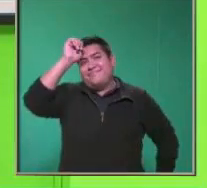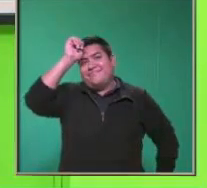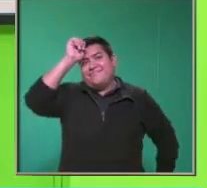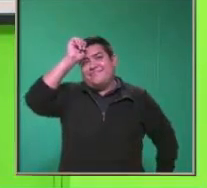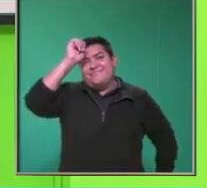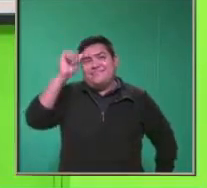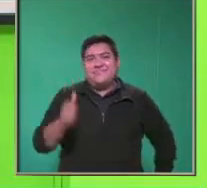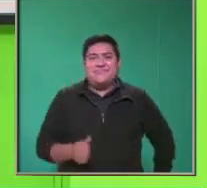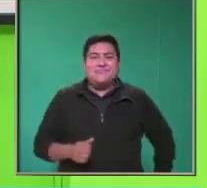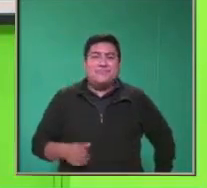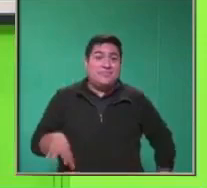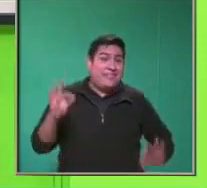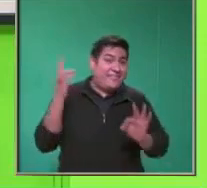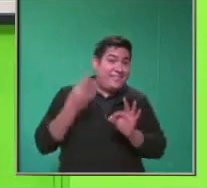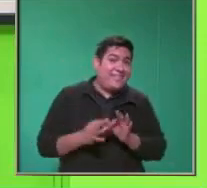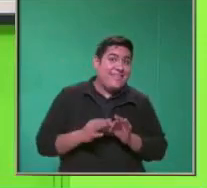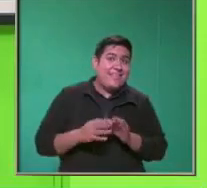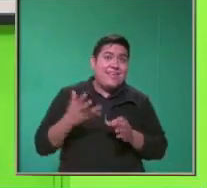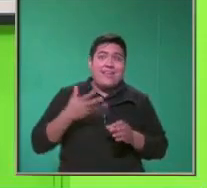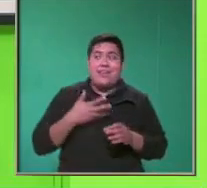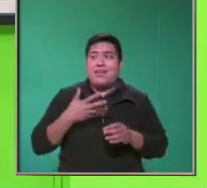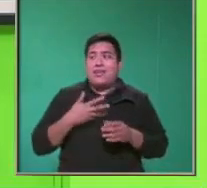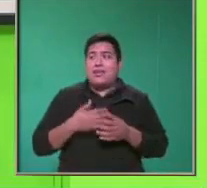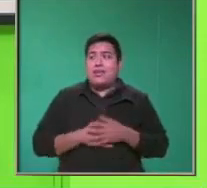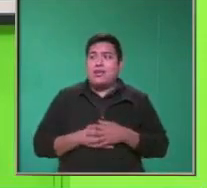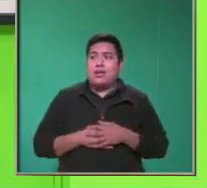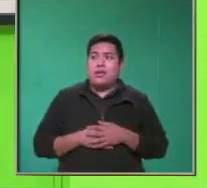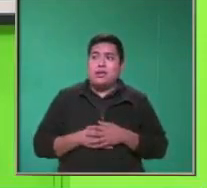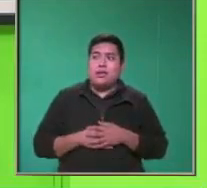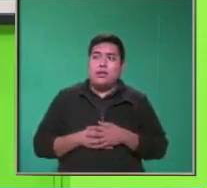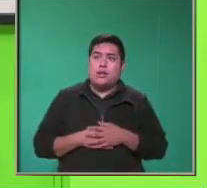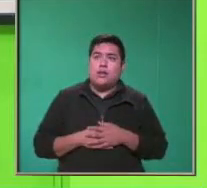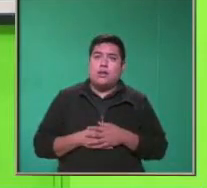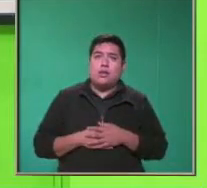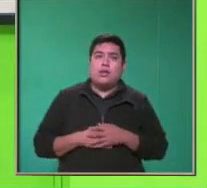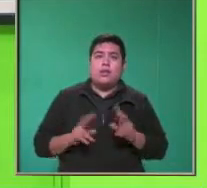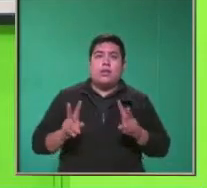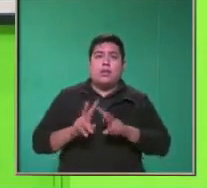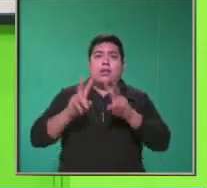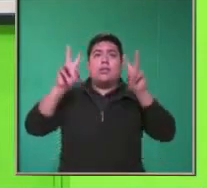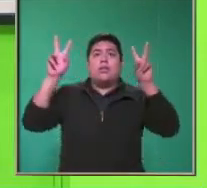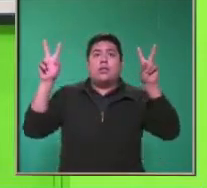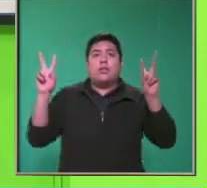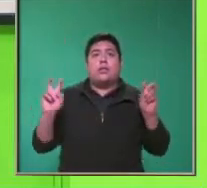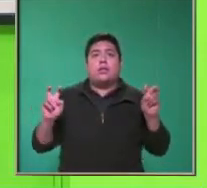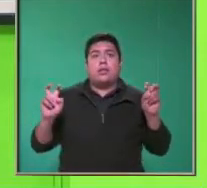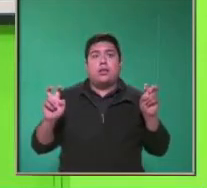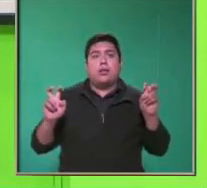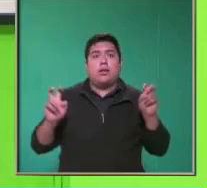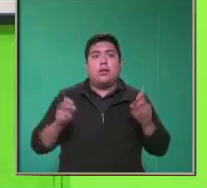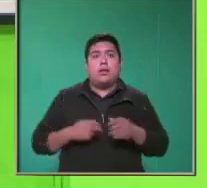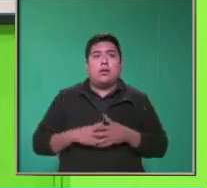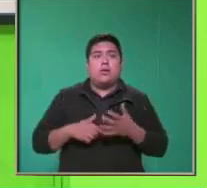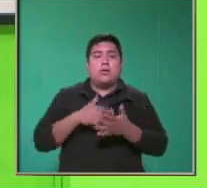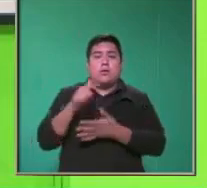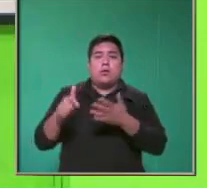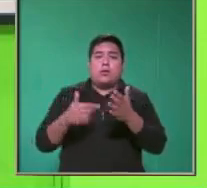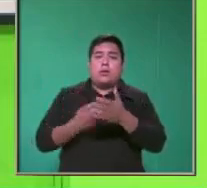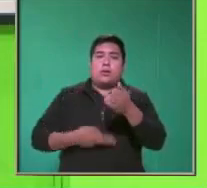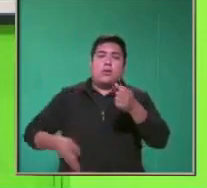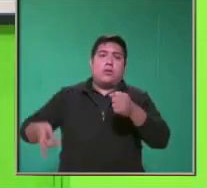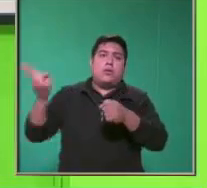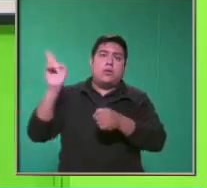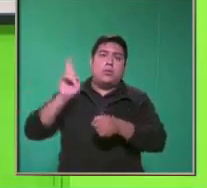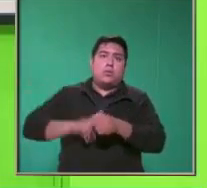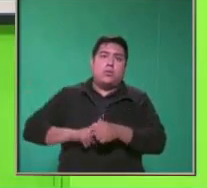entonces hasta este momento una serie de temas que tienen que ver con las regiones naturales y con